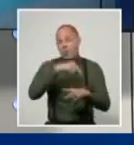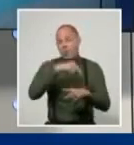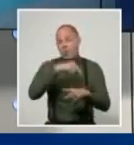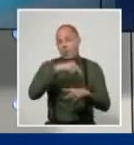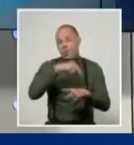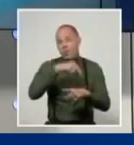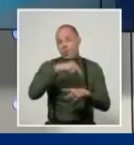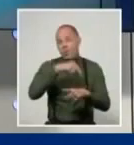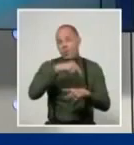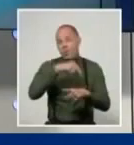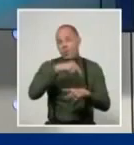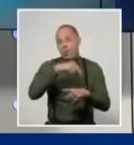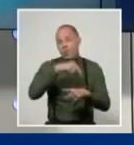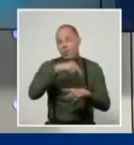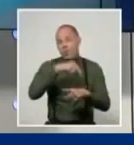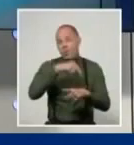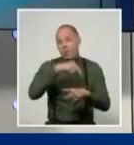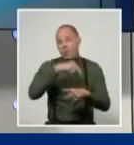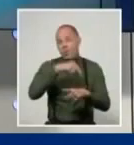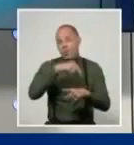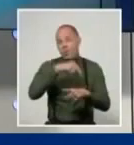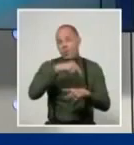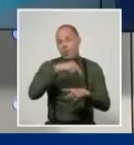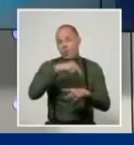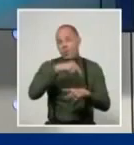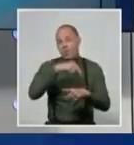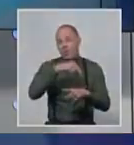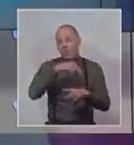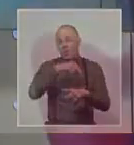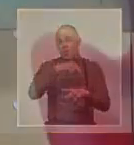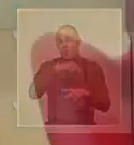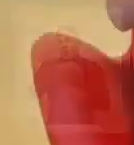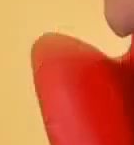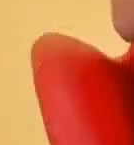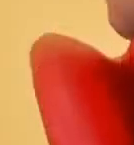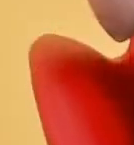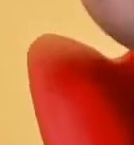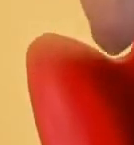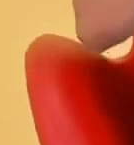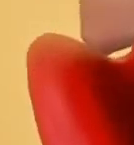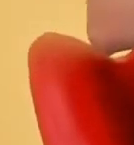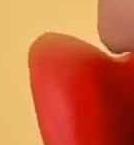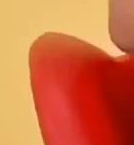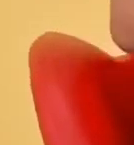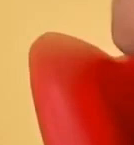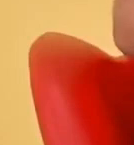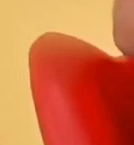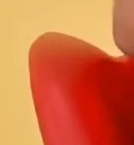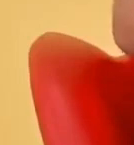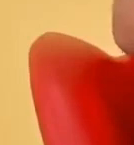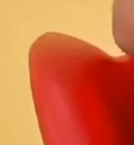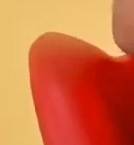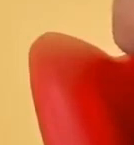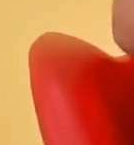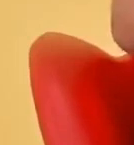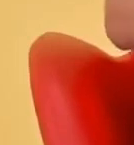profundidad. Son deformaciones propias del modelo que traban las exportaciones,